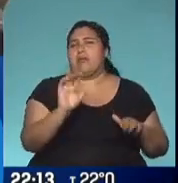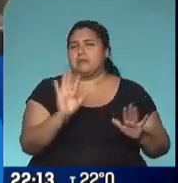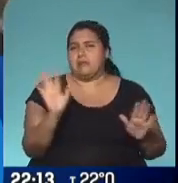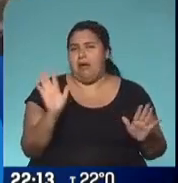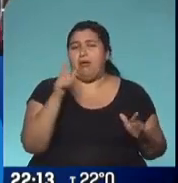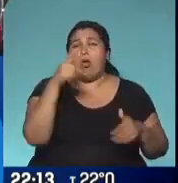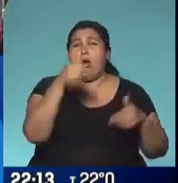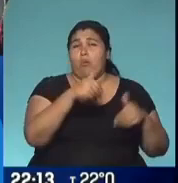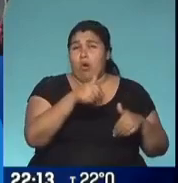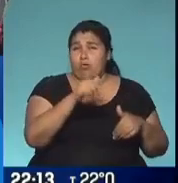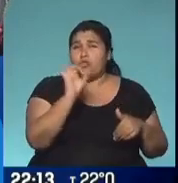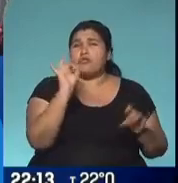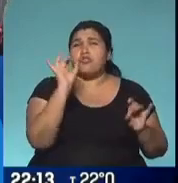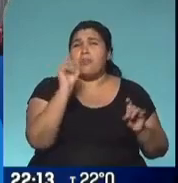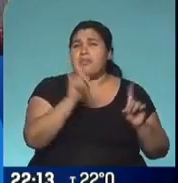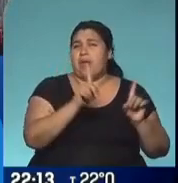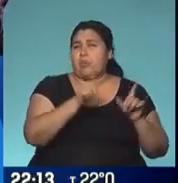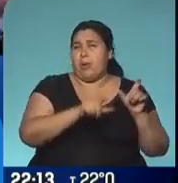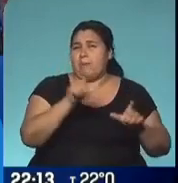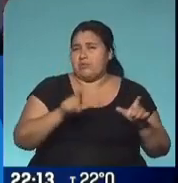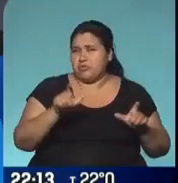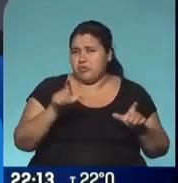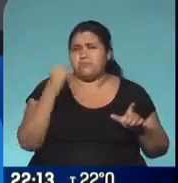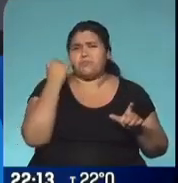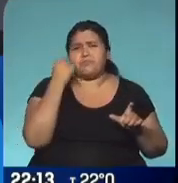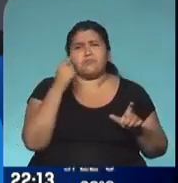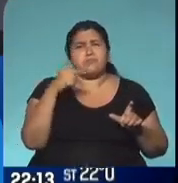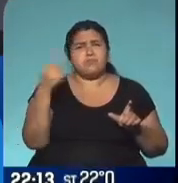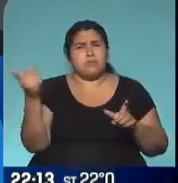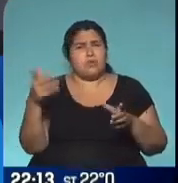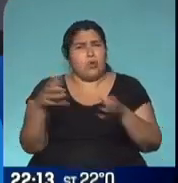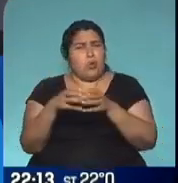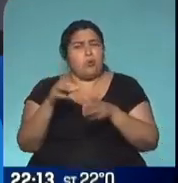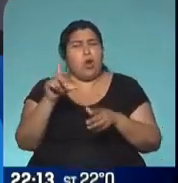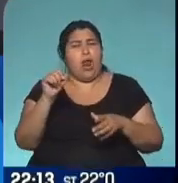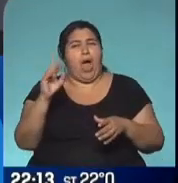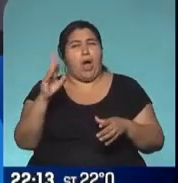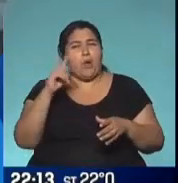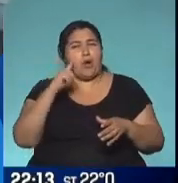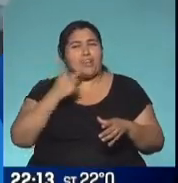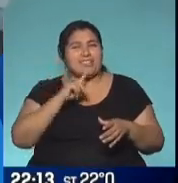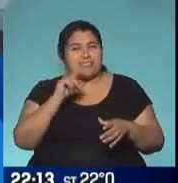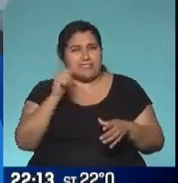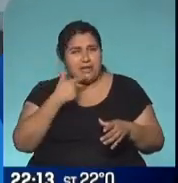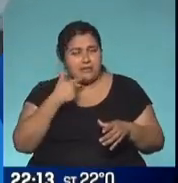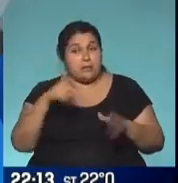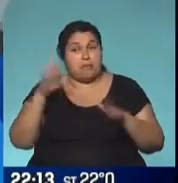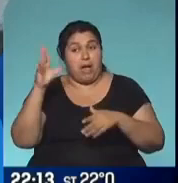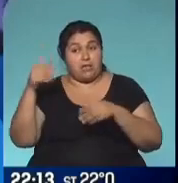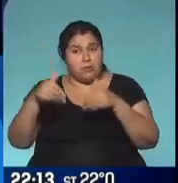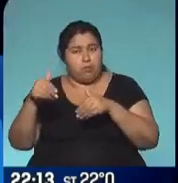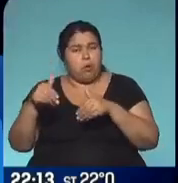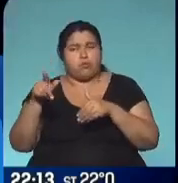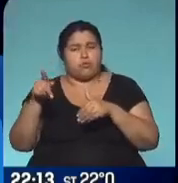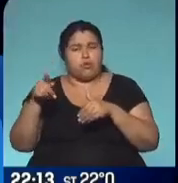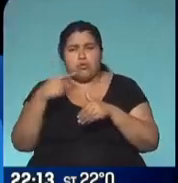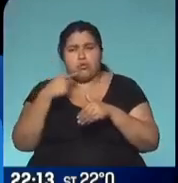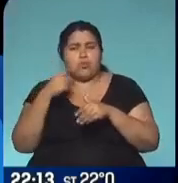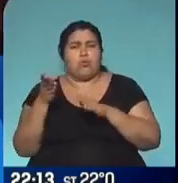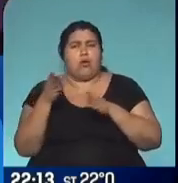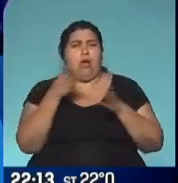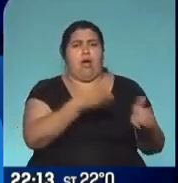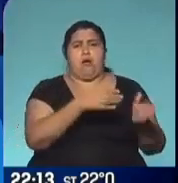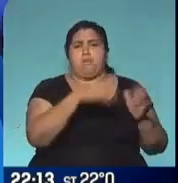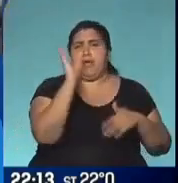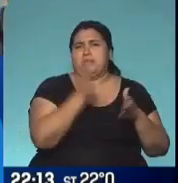de algunos distritos que fueron tradicionalmente laboristas y que evidentemente fueron votos que se volcaron a quien le ofrecía una solución